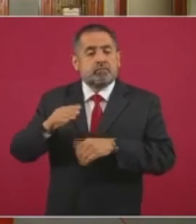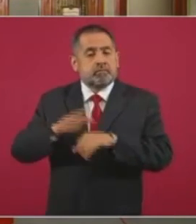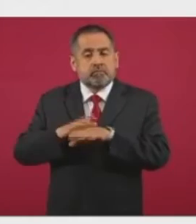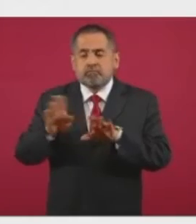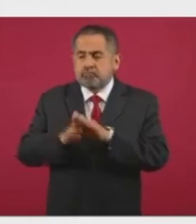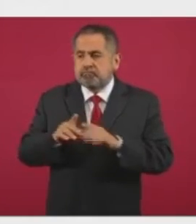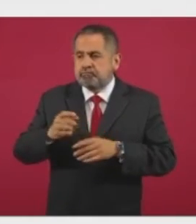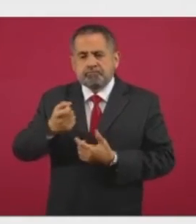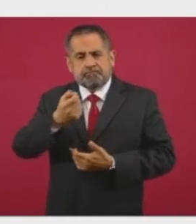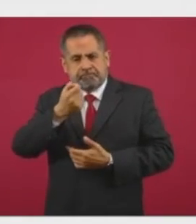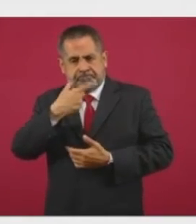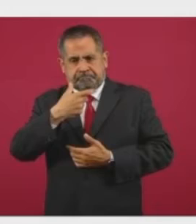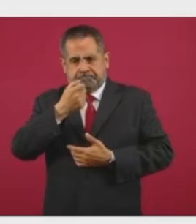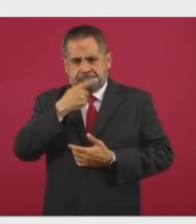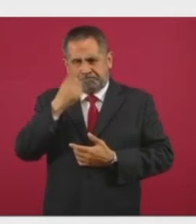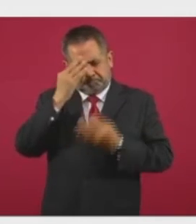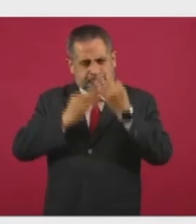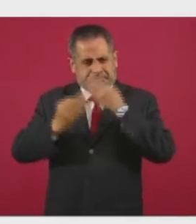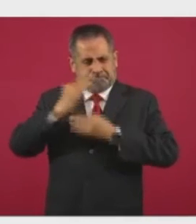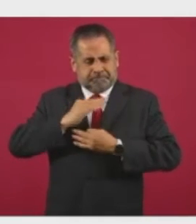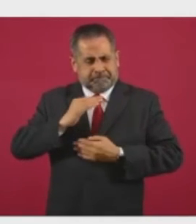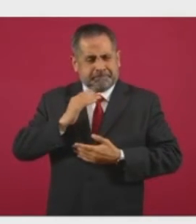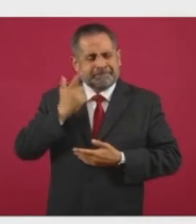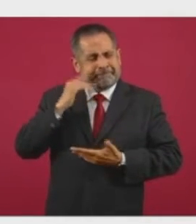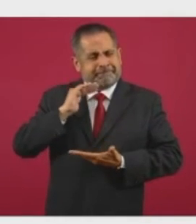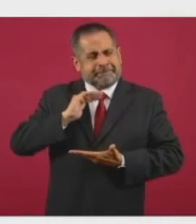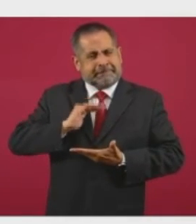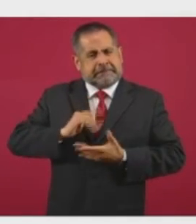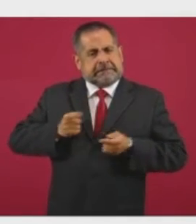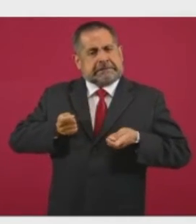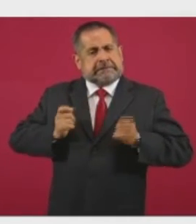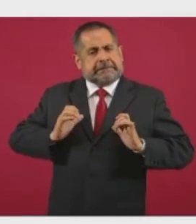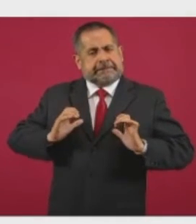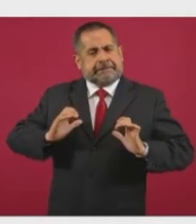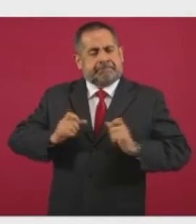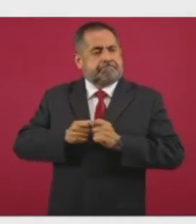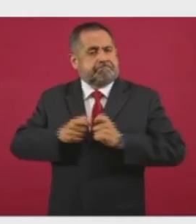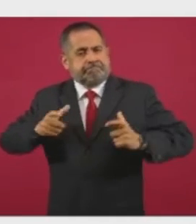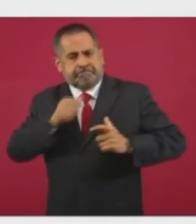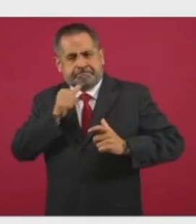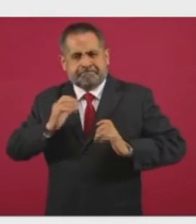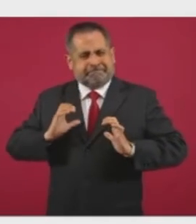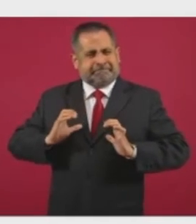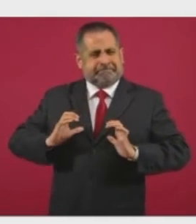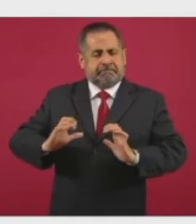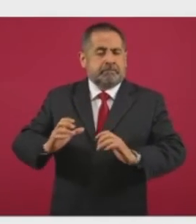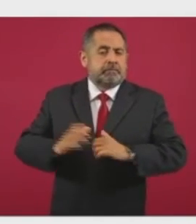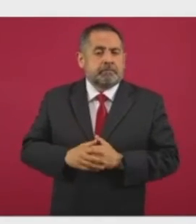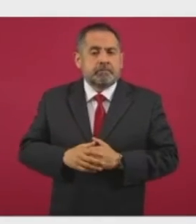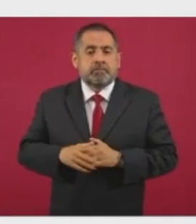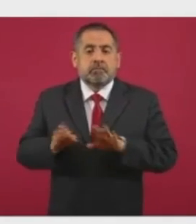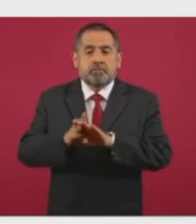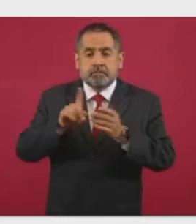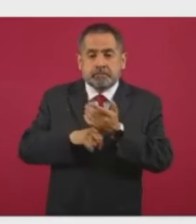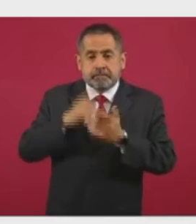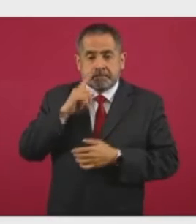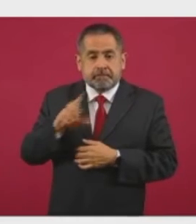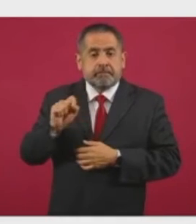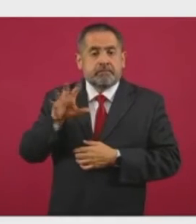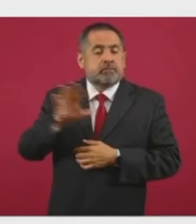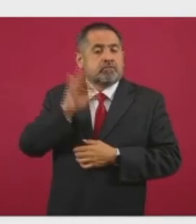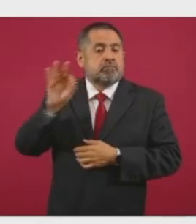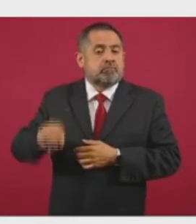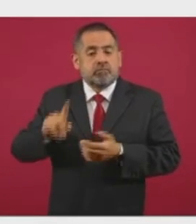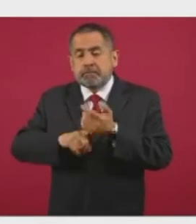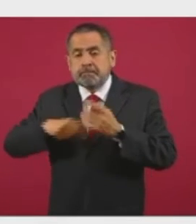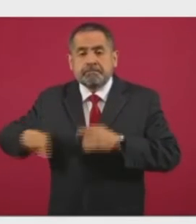tratamiento antirretroviral. 79% de las personas que viven con VIH en nuestro país y que no tienen derecho a